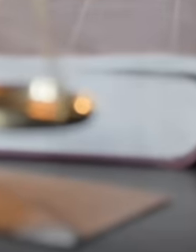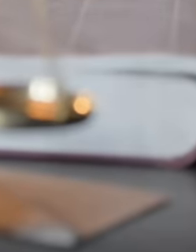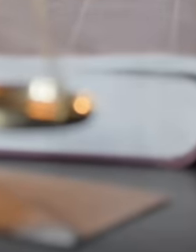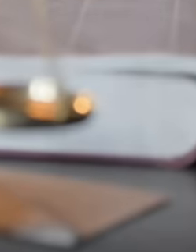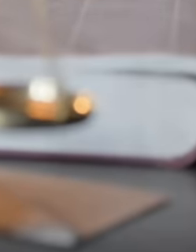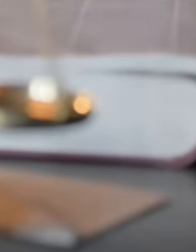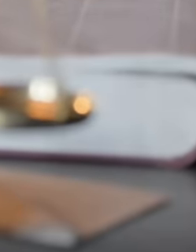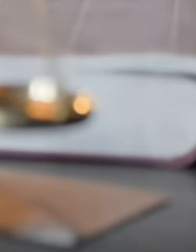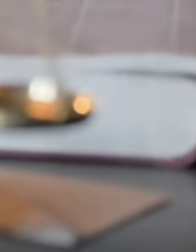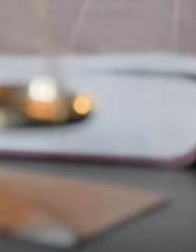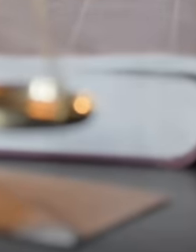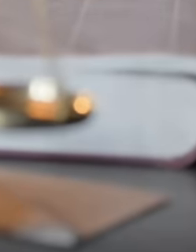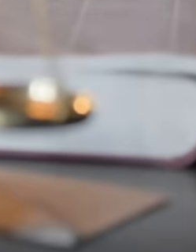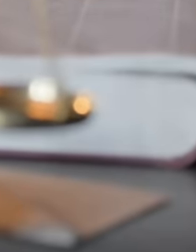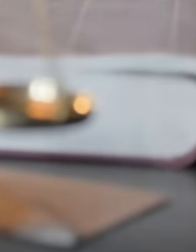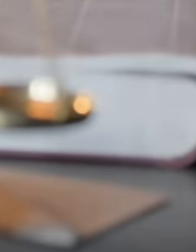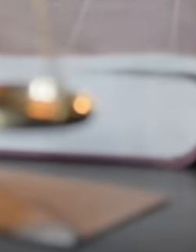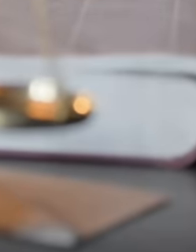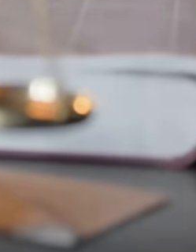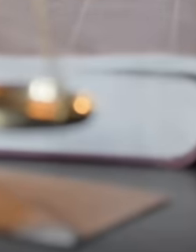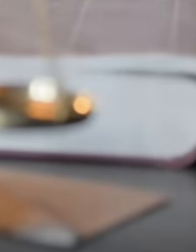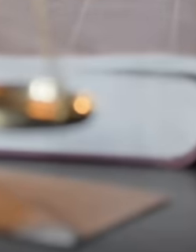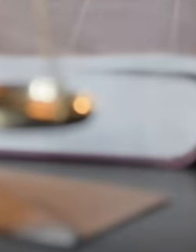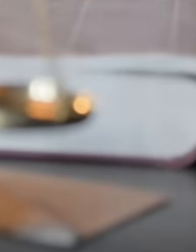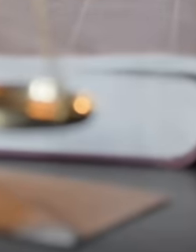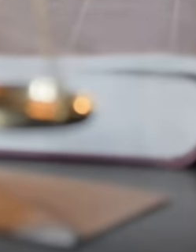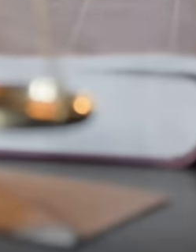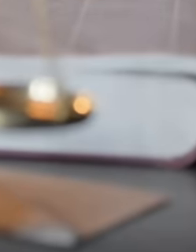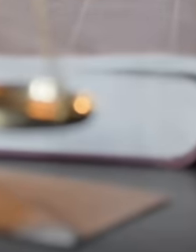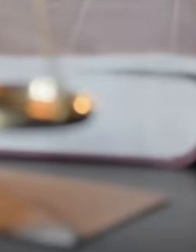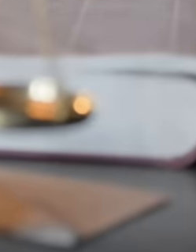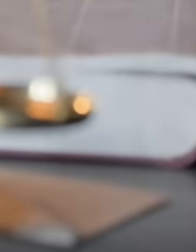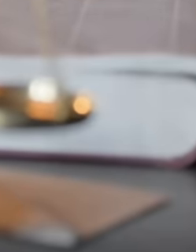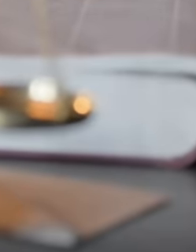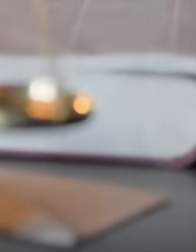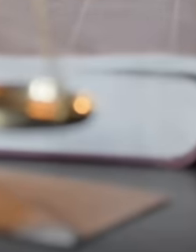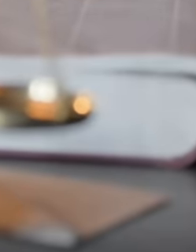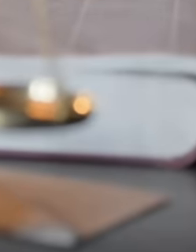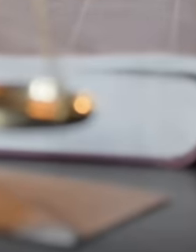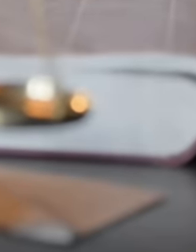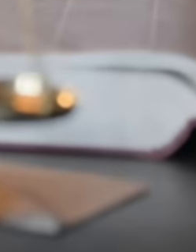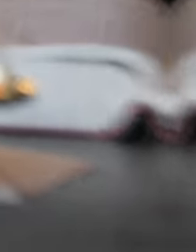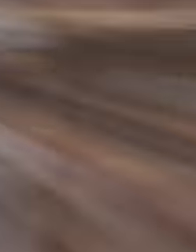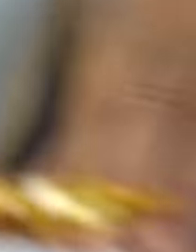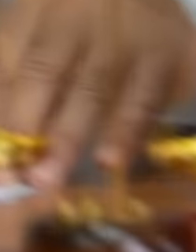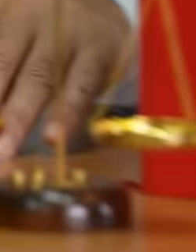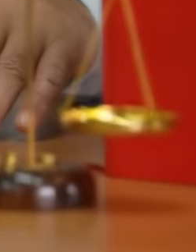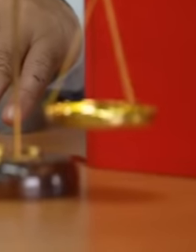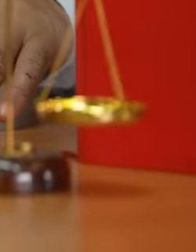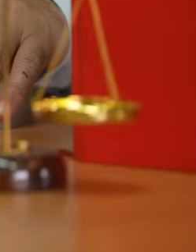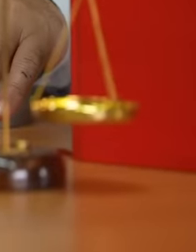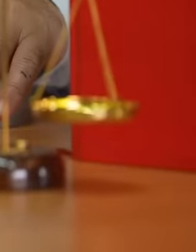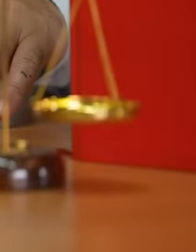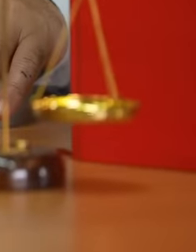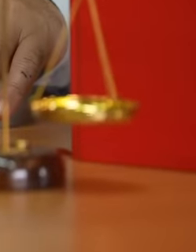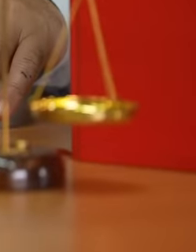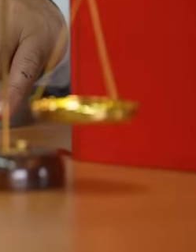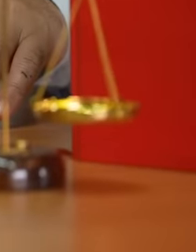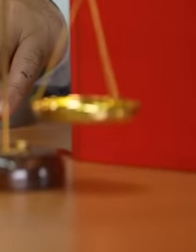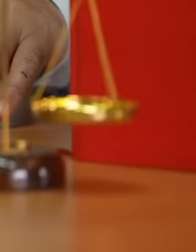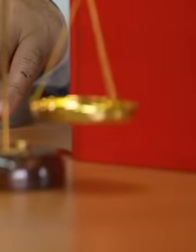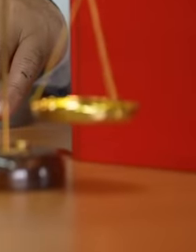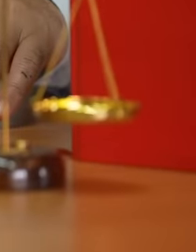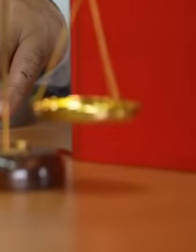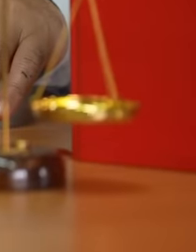Esto ha planteado dudas sobre la eficacia del sistema judicial y ha dado lugar a llamados a reformas para abordar